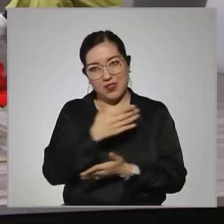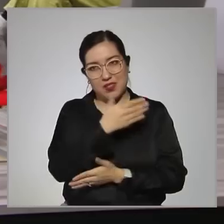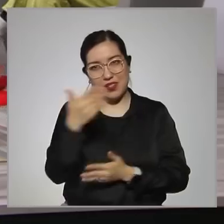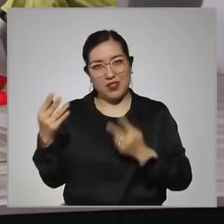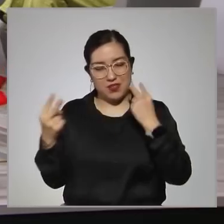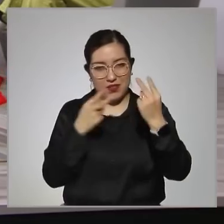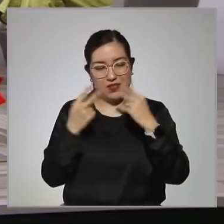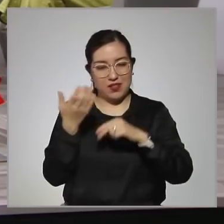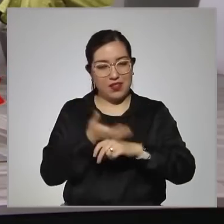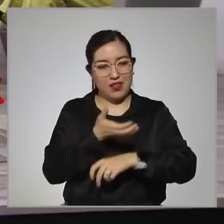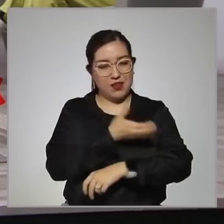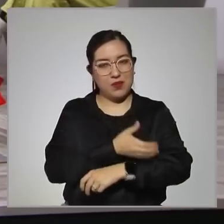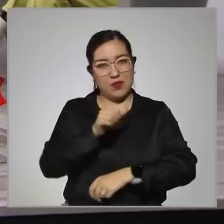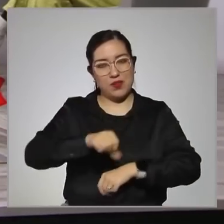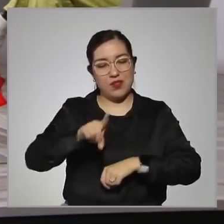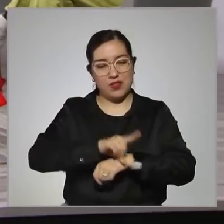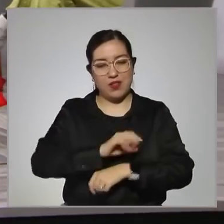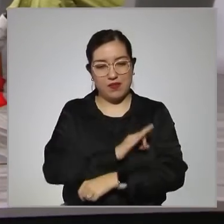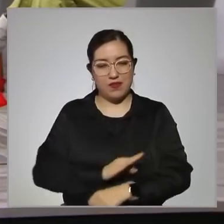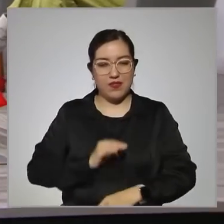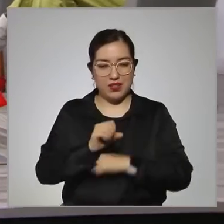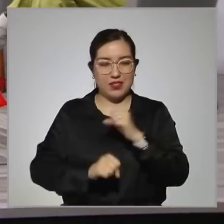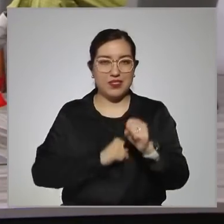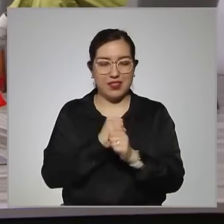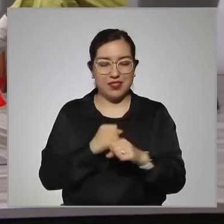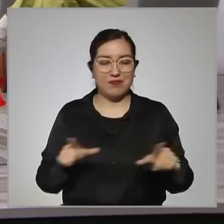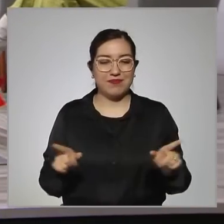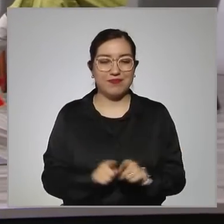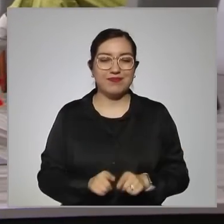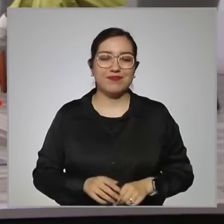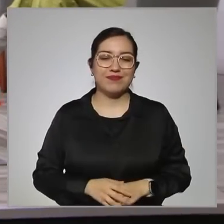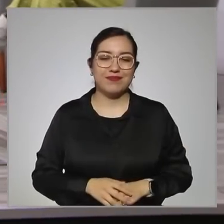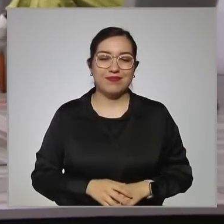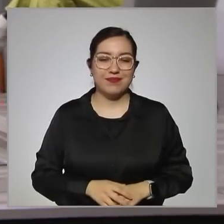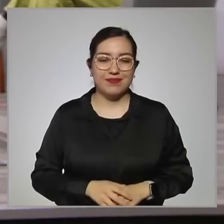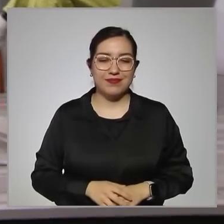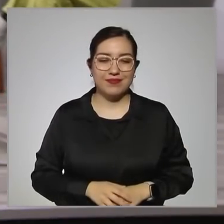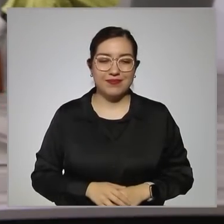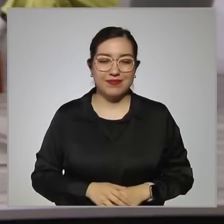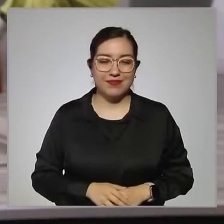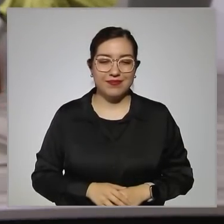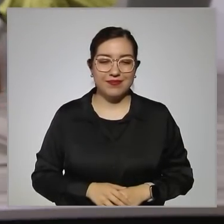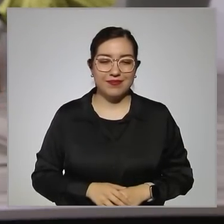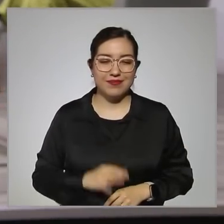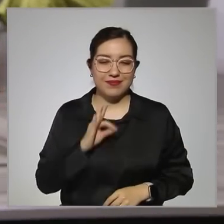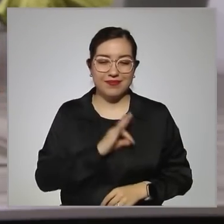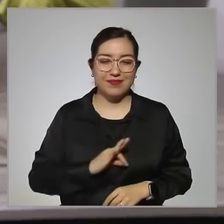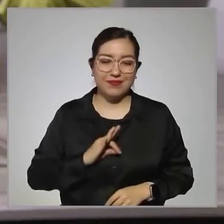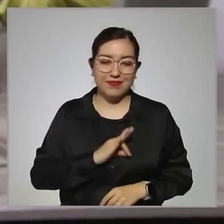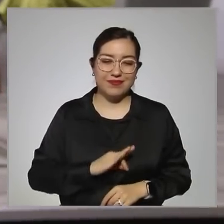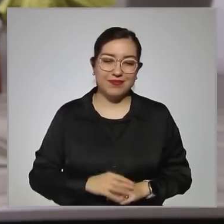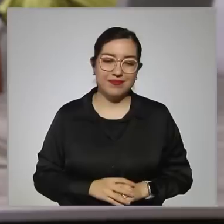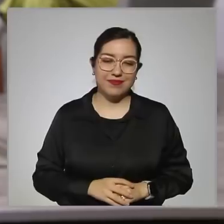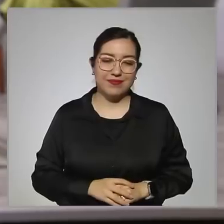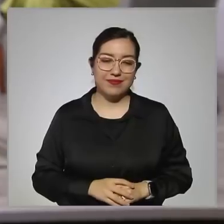Gracias por habernos acompañado. Feliz año a todas y a todos. Muchas gracias. Felicidades. Feliz año.